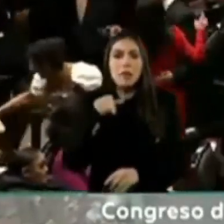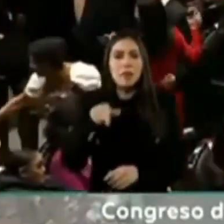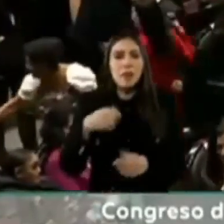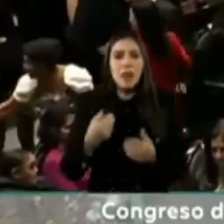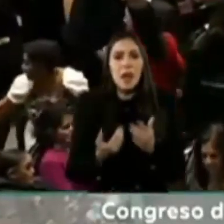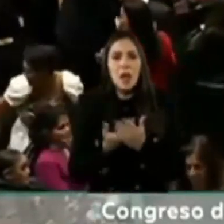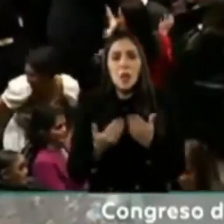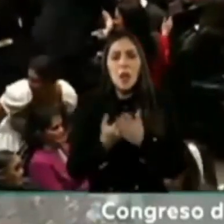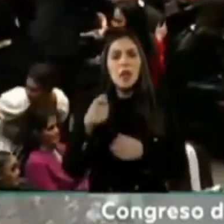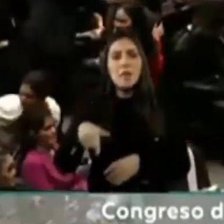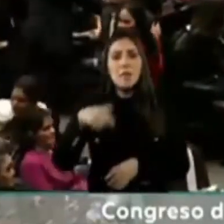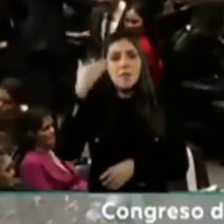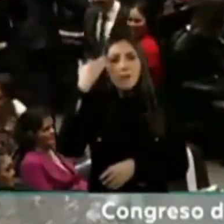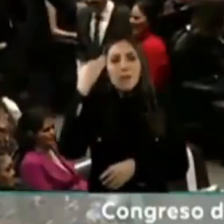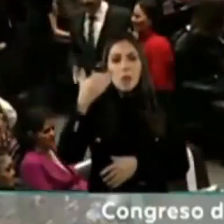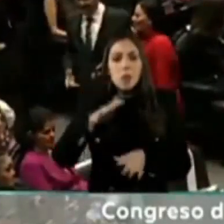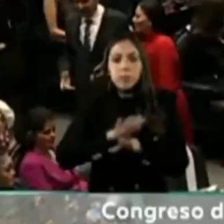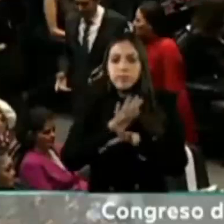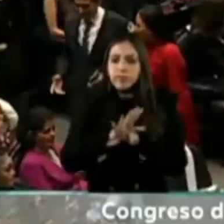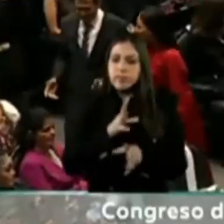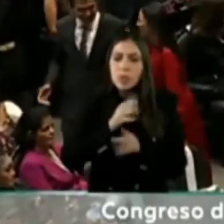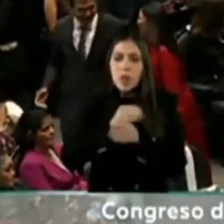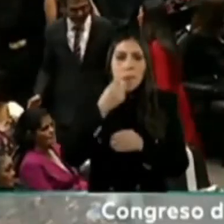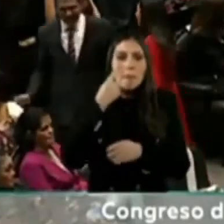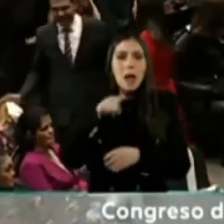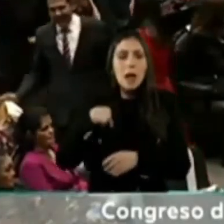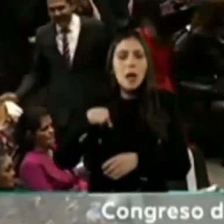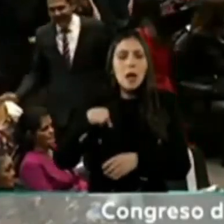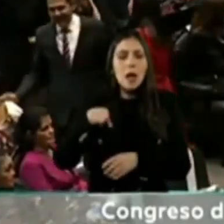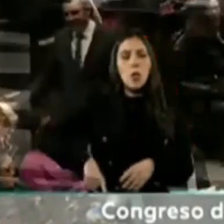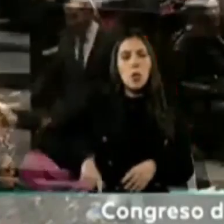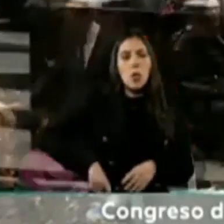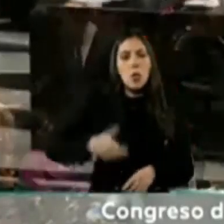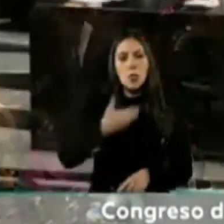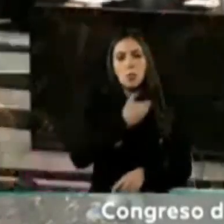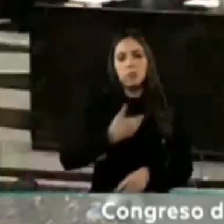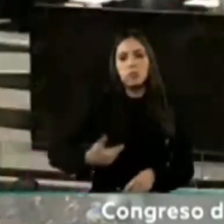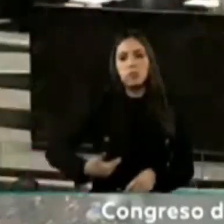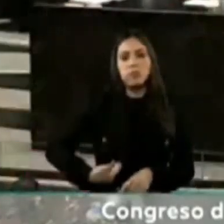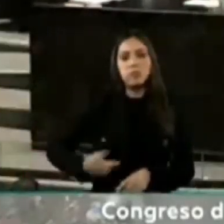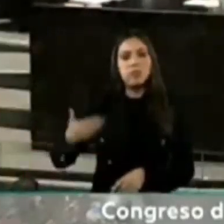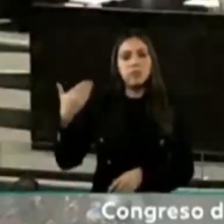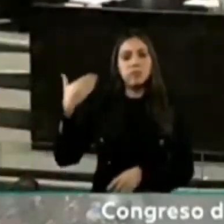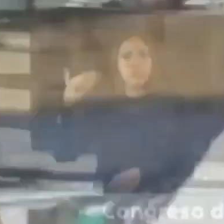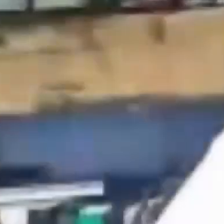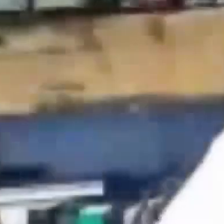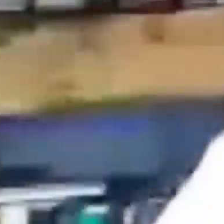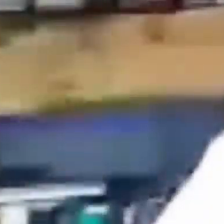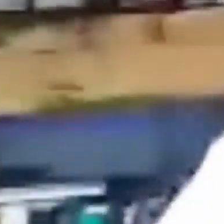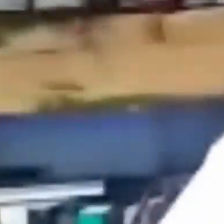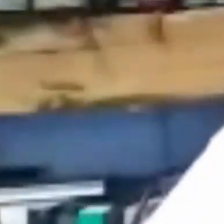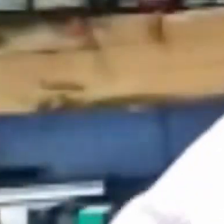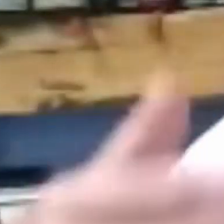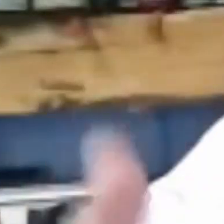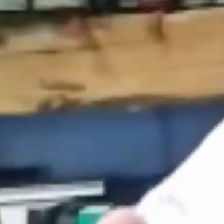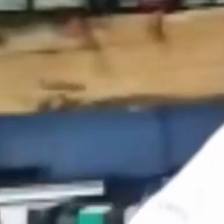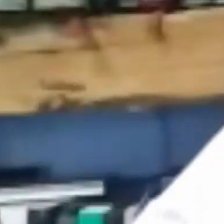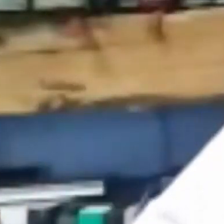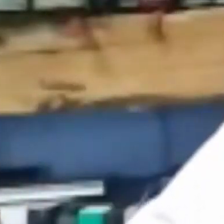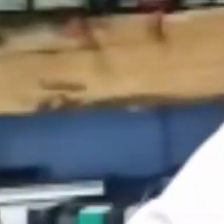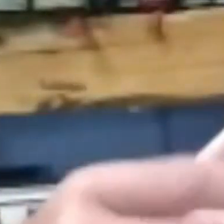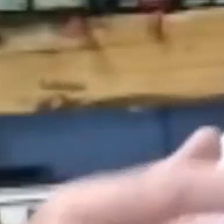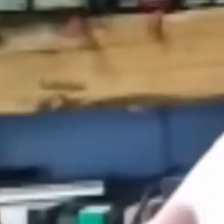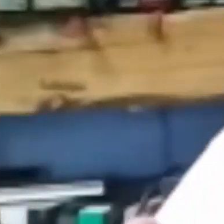porque en 6 años la oposición, hablando PRI-PAN en concreto, no logró hacer nada, no hizo nada,